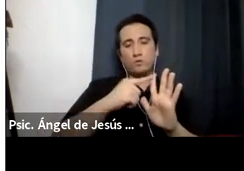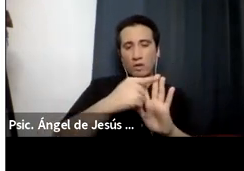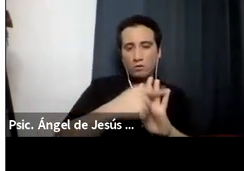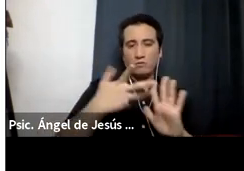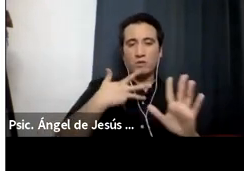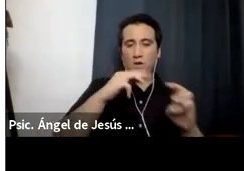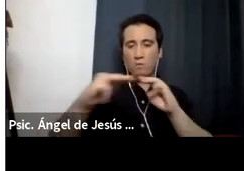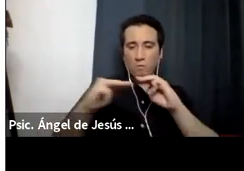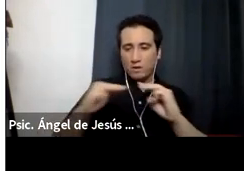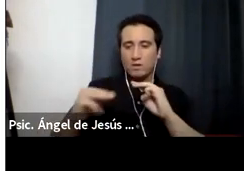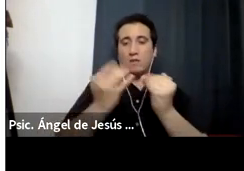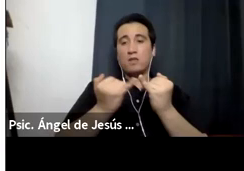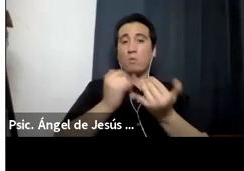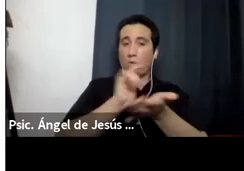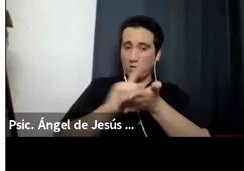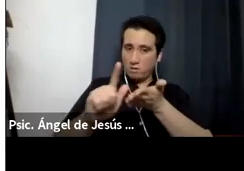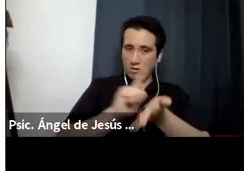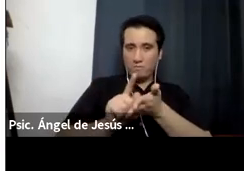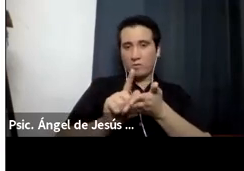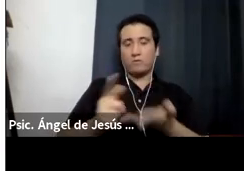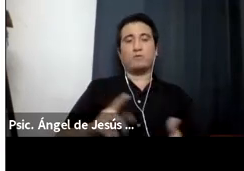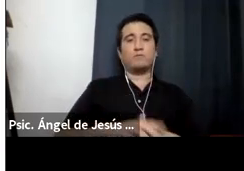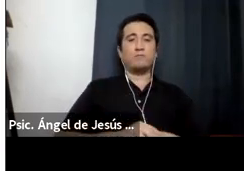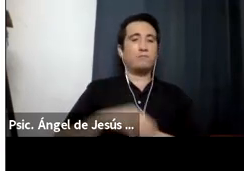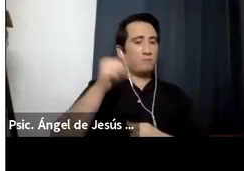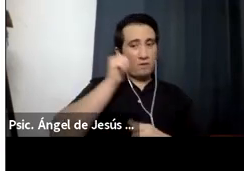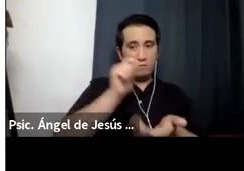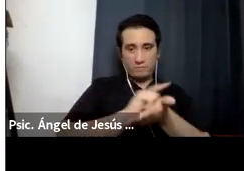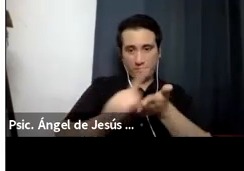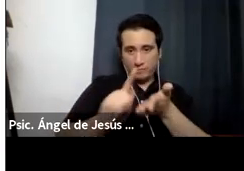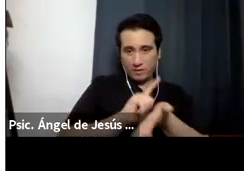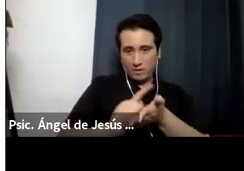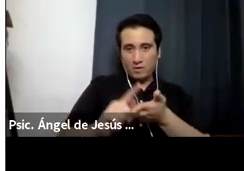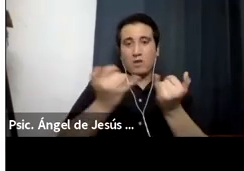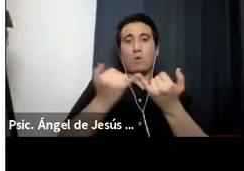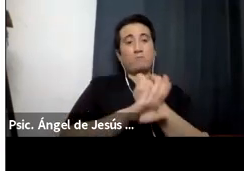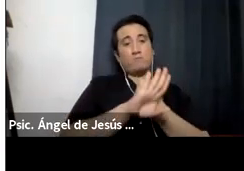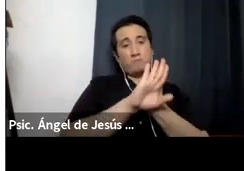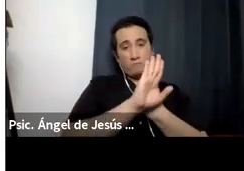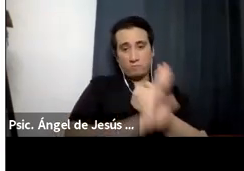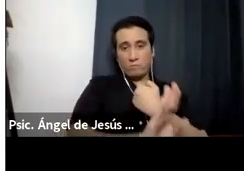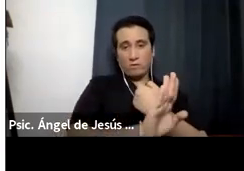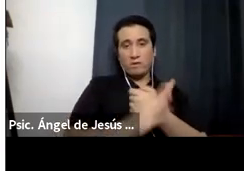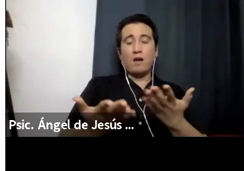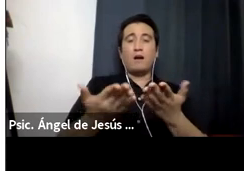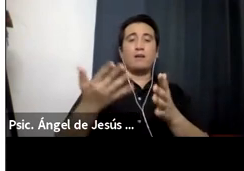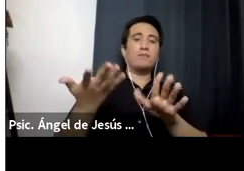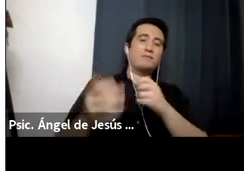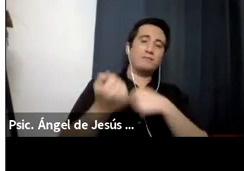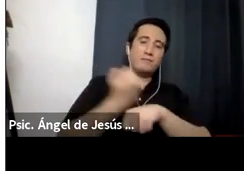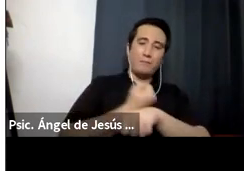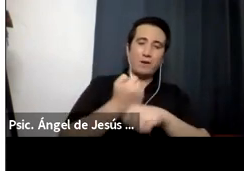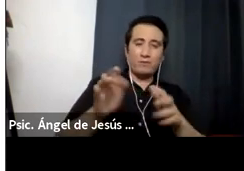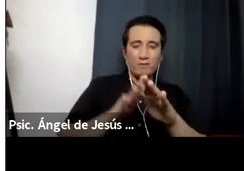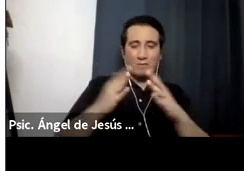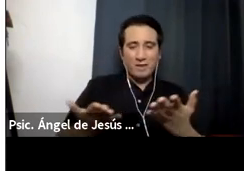limpios. Hay que limpiarlos, hay que lavarlos de manera constante. Es muy importante evitar calzado abierto con los dedos